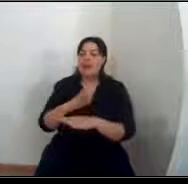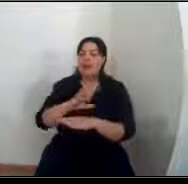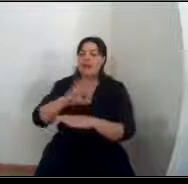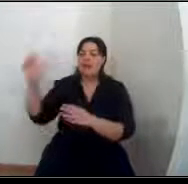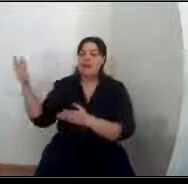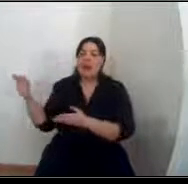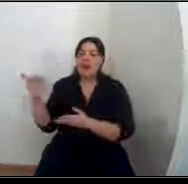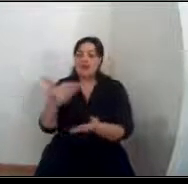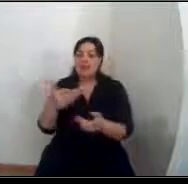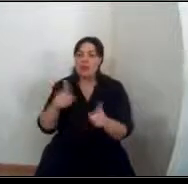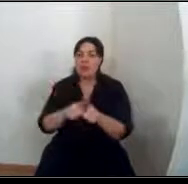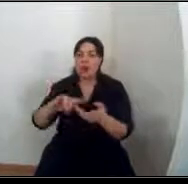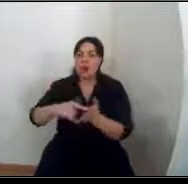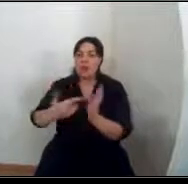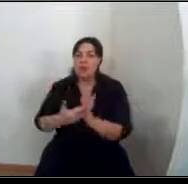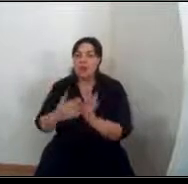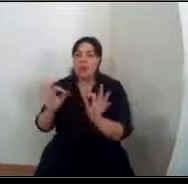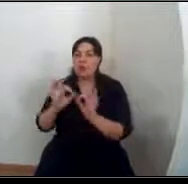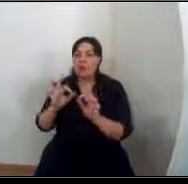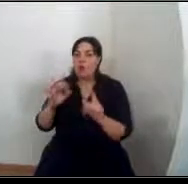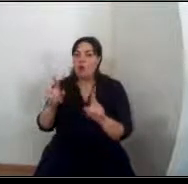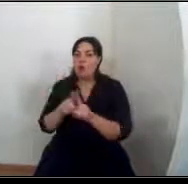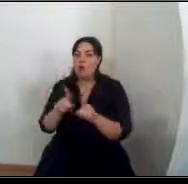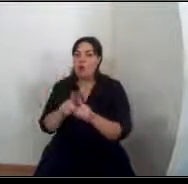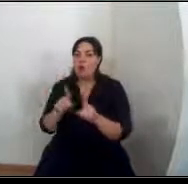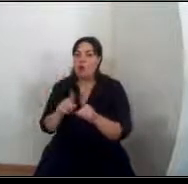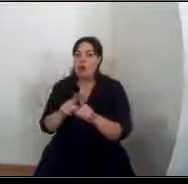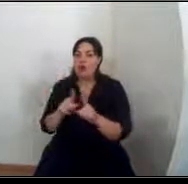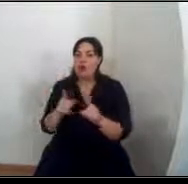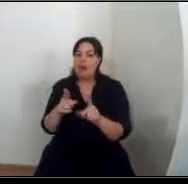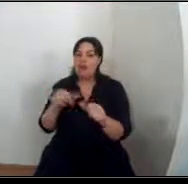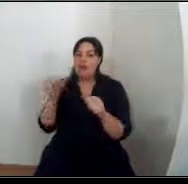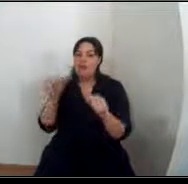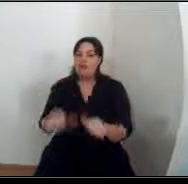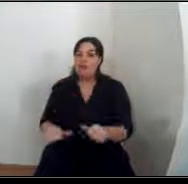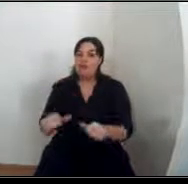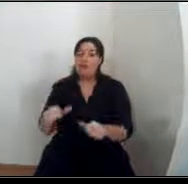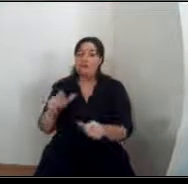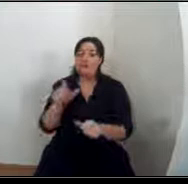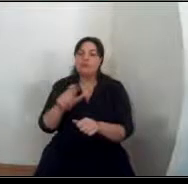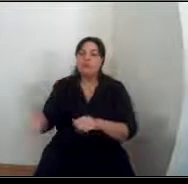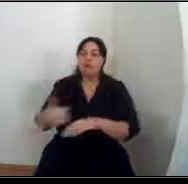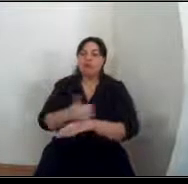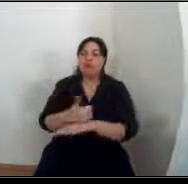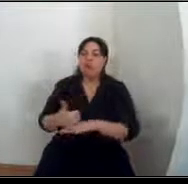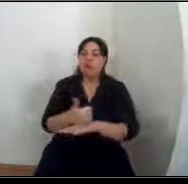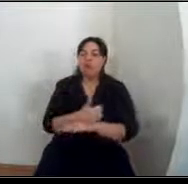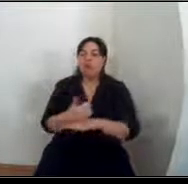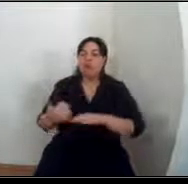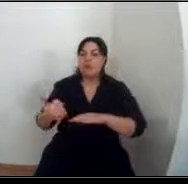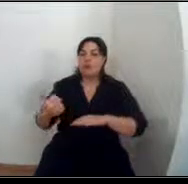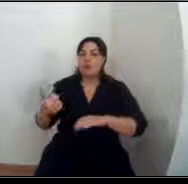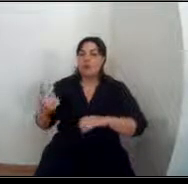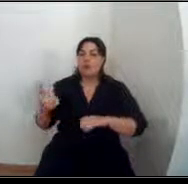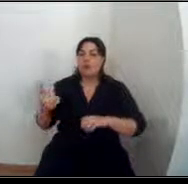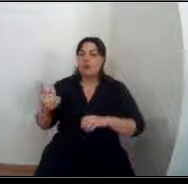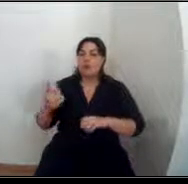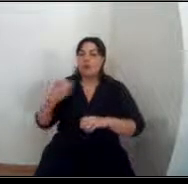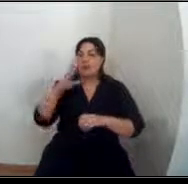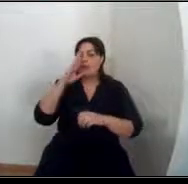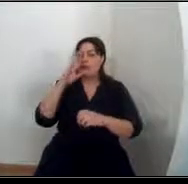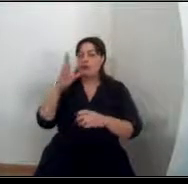un medio y no como un fin, como una forma de que los ciudadanos sean actores directos y no meros receptores de